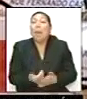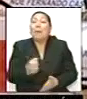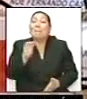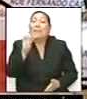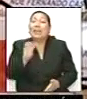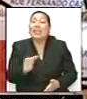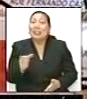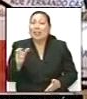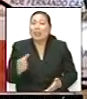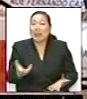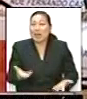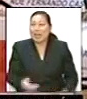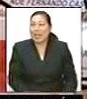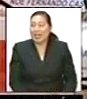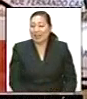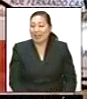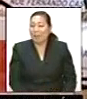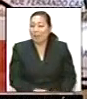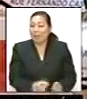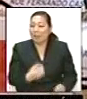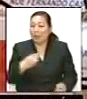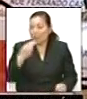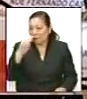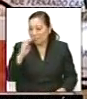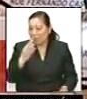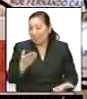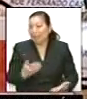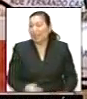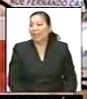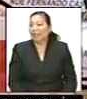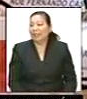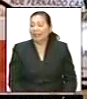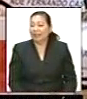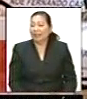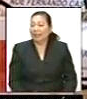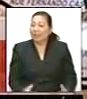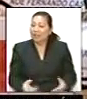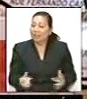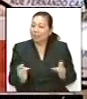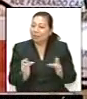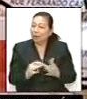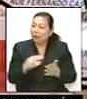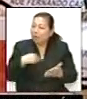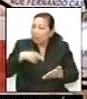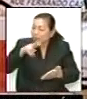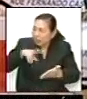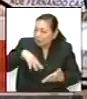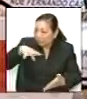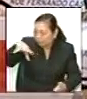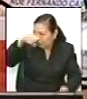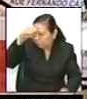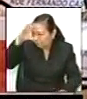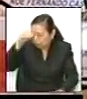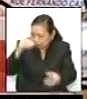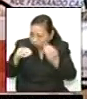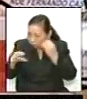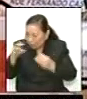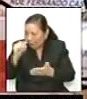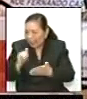participando en la Alianza Pacífico por el lado mexicano, y en ese sentido queremos empaparnos para poderle dar continuidad a